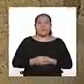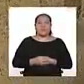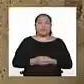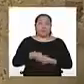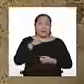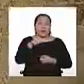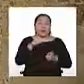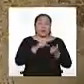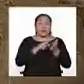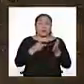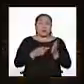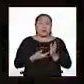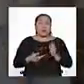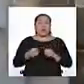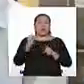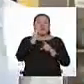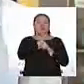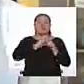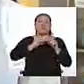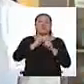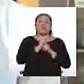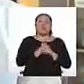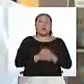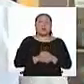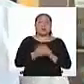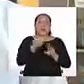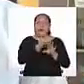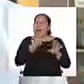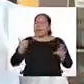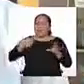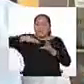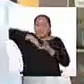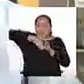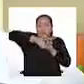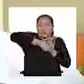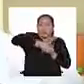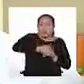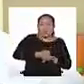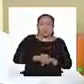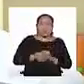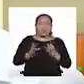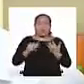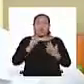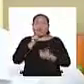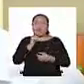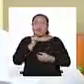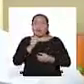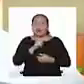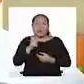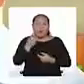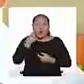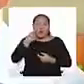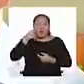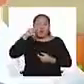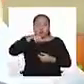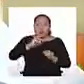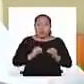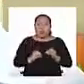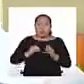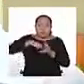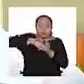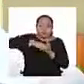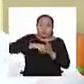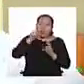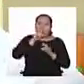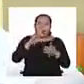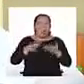Estamos hablando de sociedades precerámicos, estamos hablando de sociedades donde todavía no había un tema de implementación de